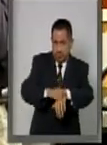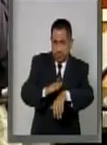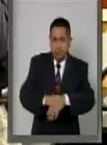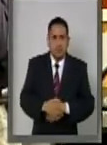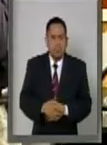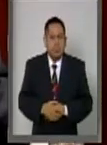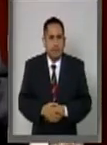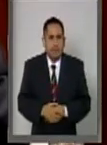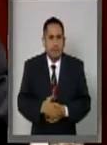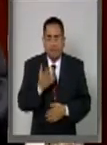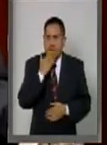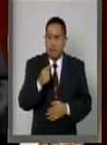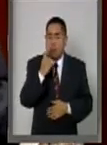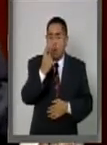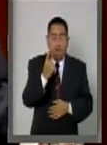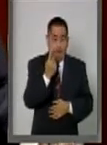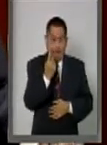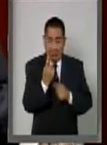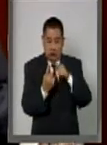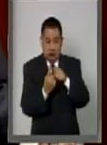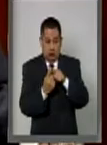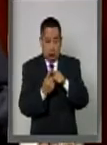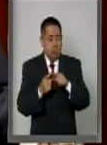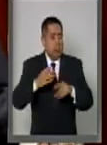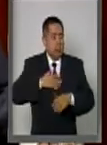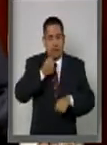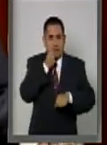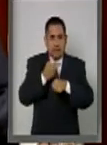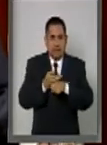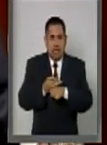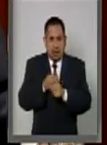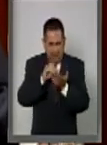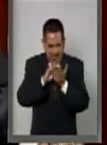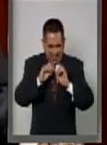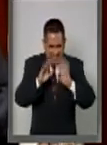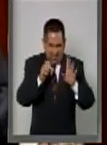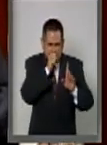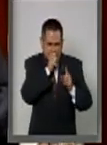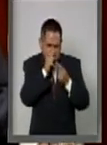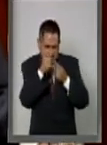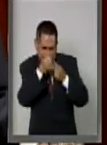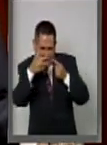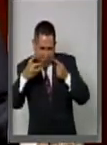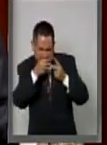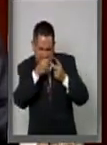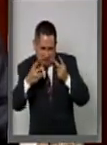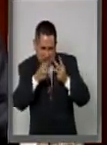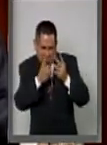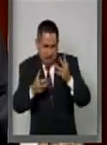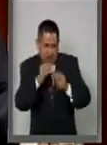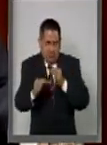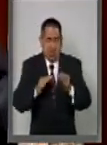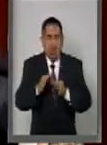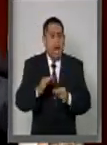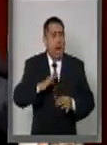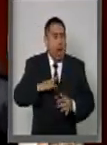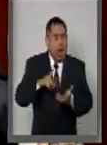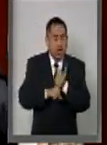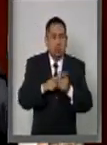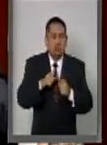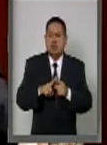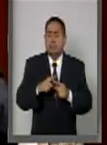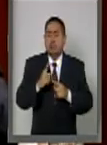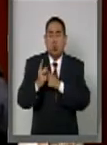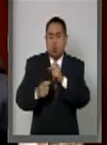hay un solo peso que se ejerce en la Secretaría que no esté expresamente mandatado en ley. Hay circunstancias que durante el